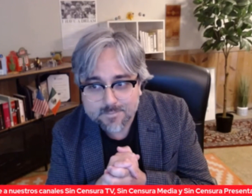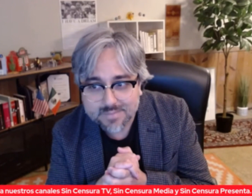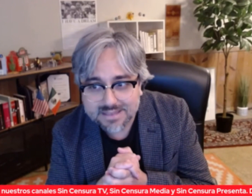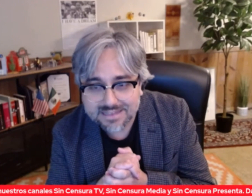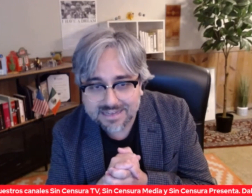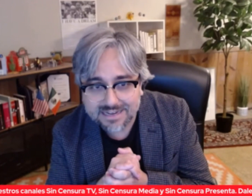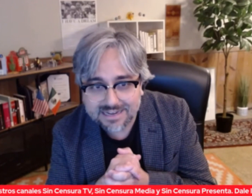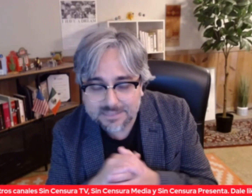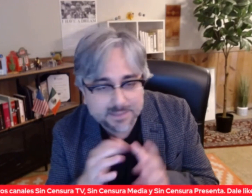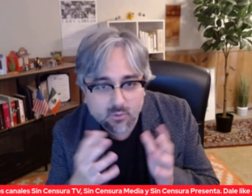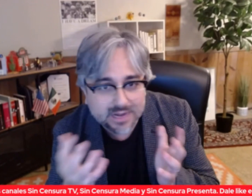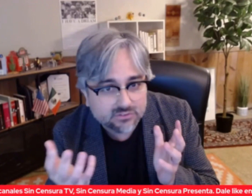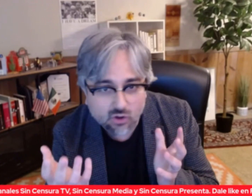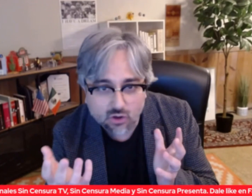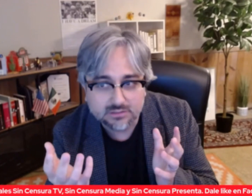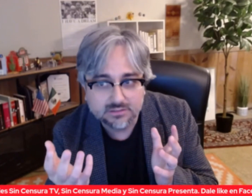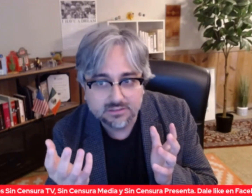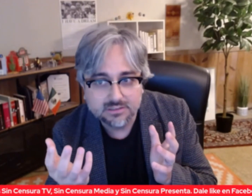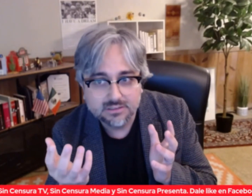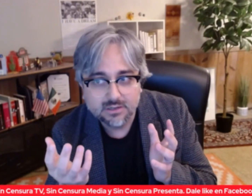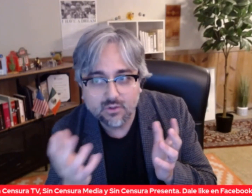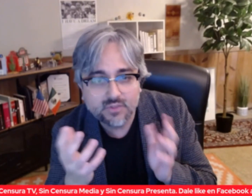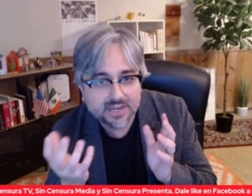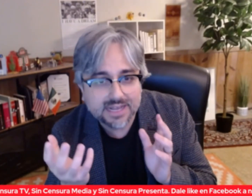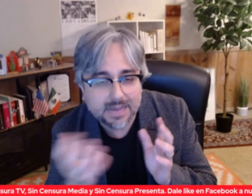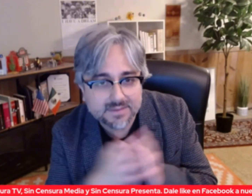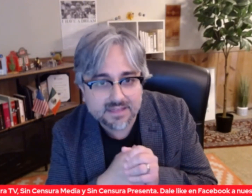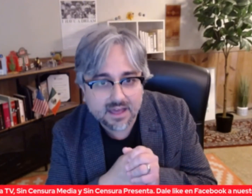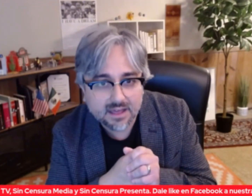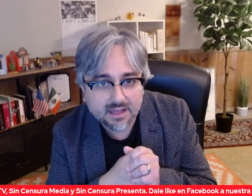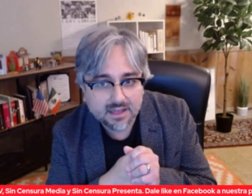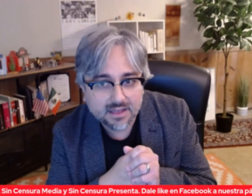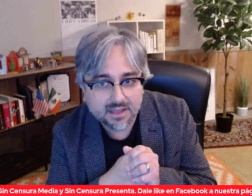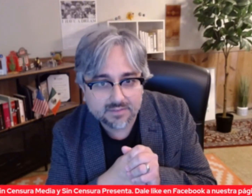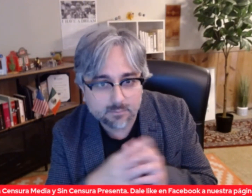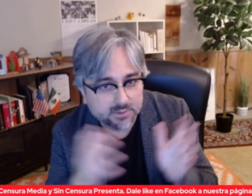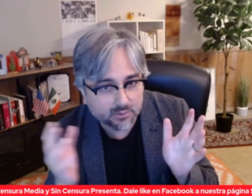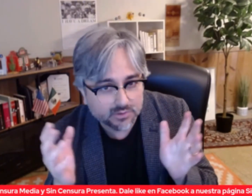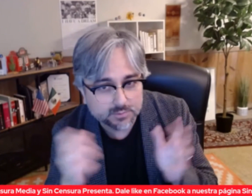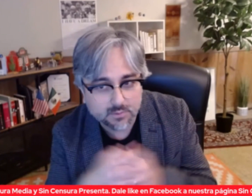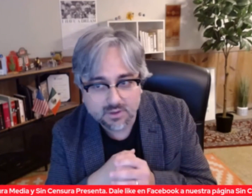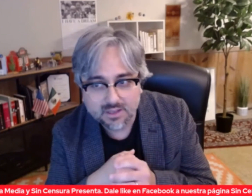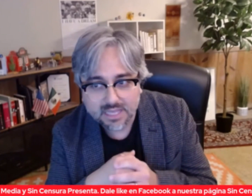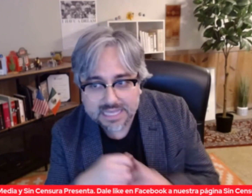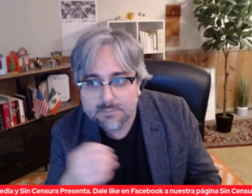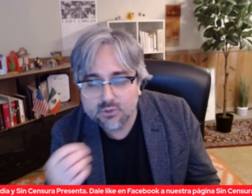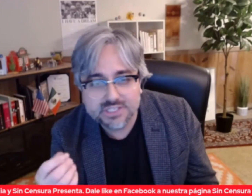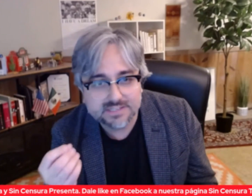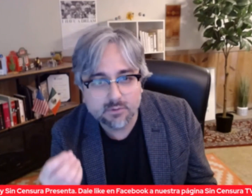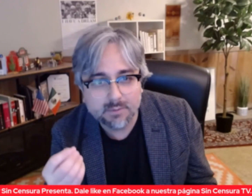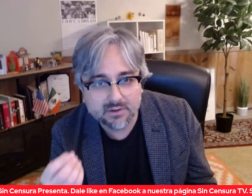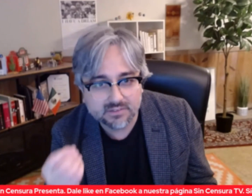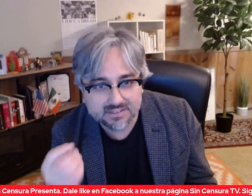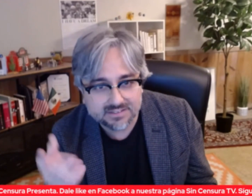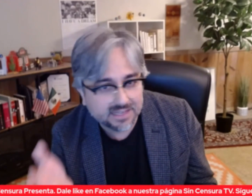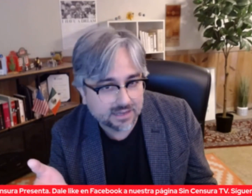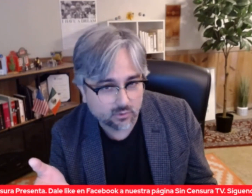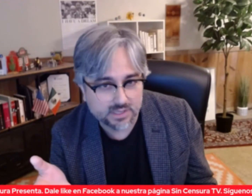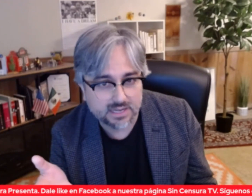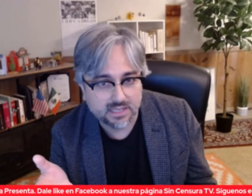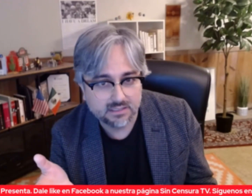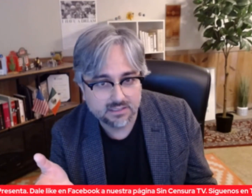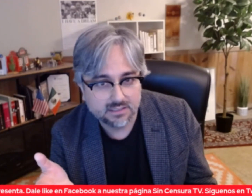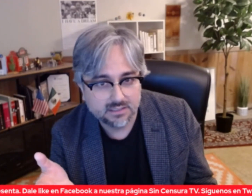que la especulación no tiene cabida en el periodismo, y muchísimo menos si es